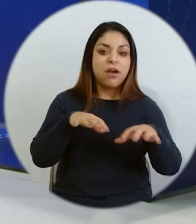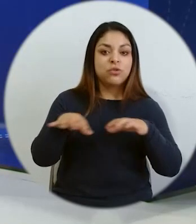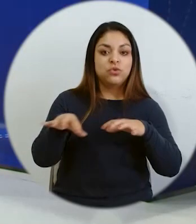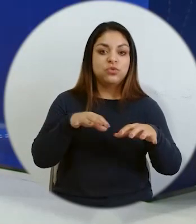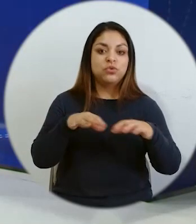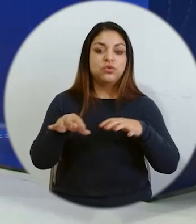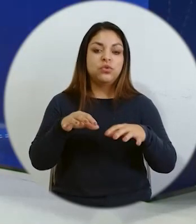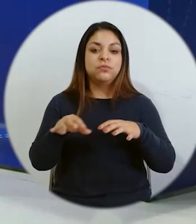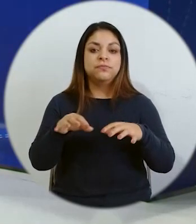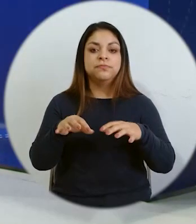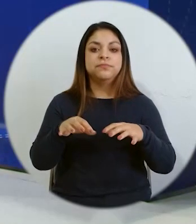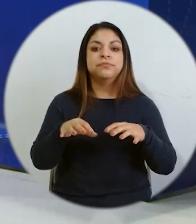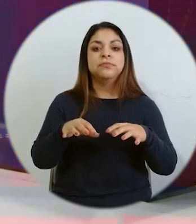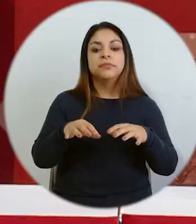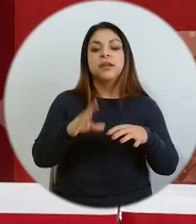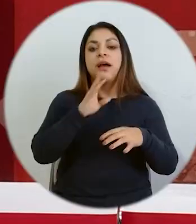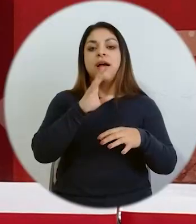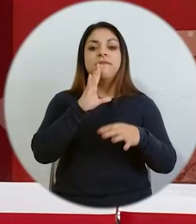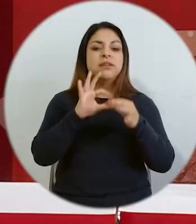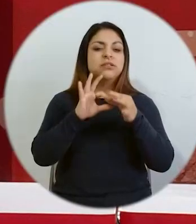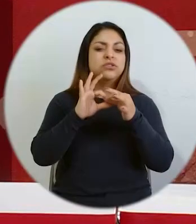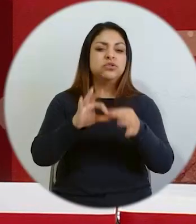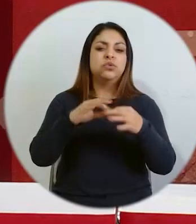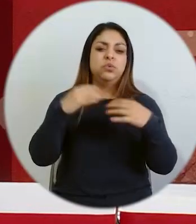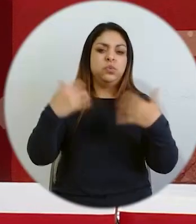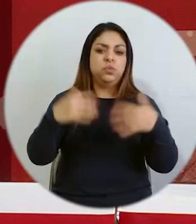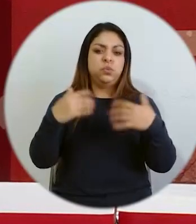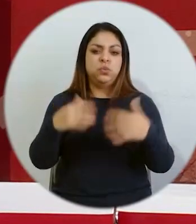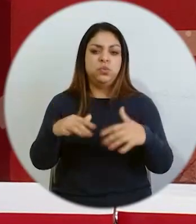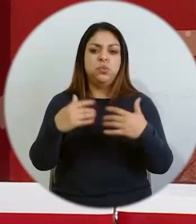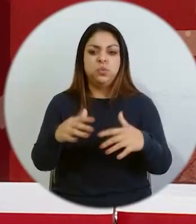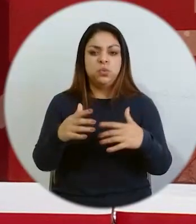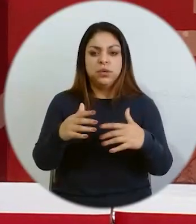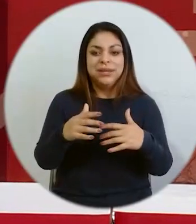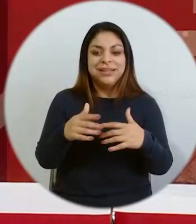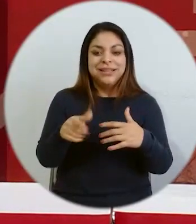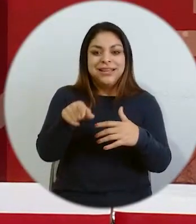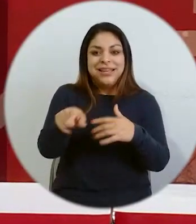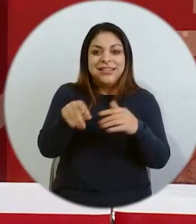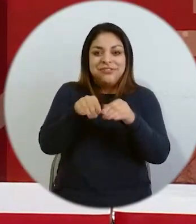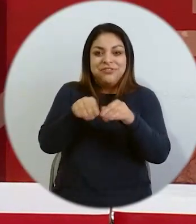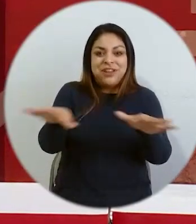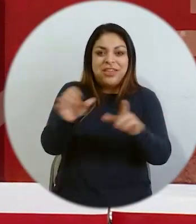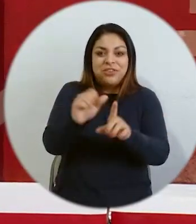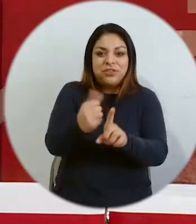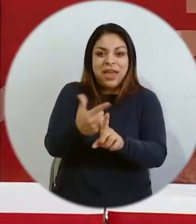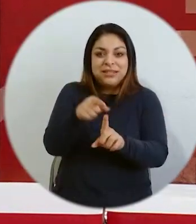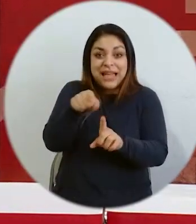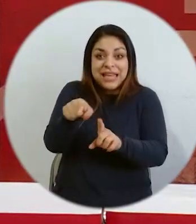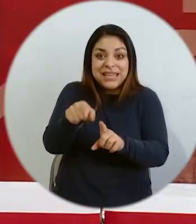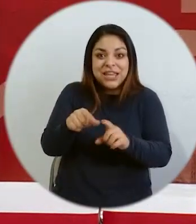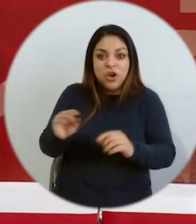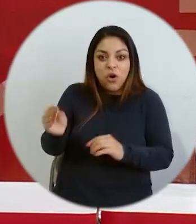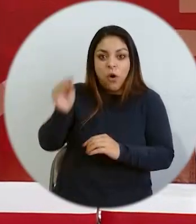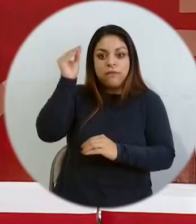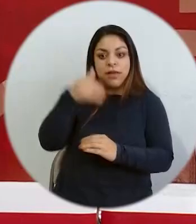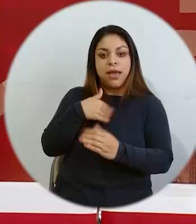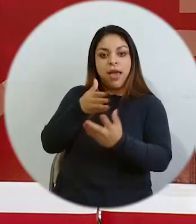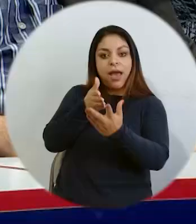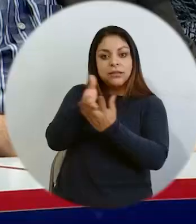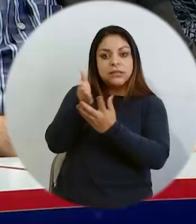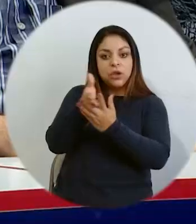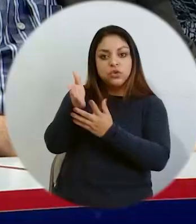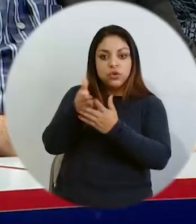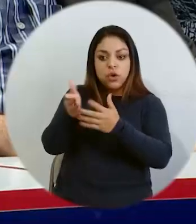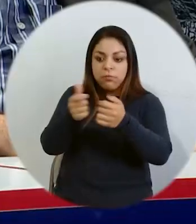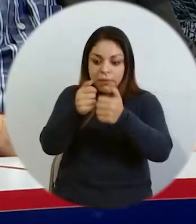que ha calado fuerte y rápido, que es los entornos digitales, ¿verdad? Nuestros chicos, chicas